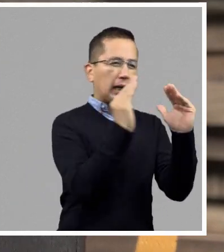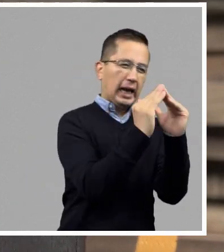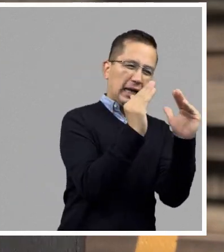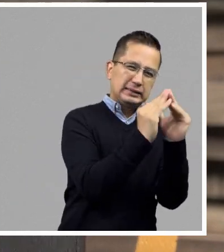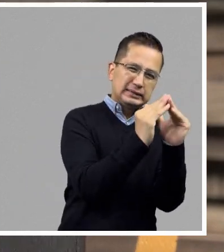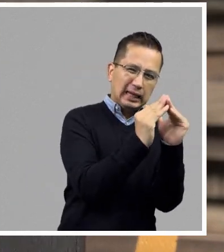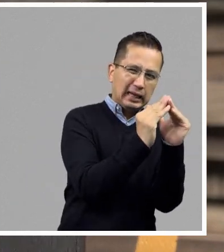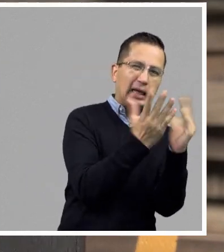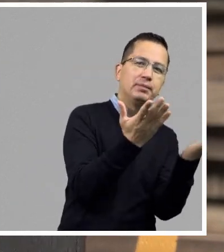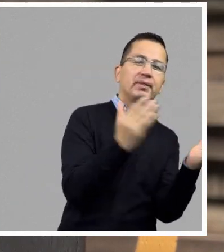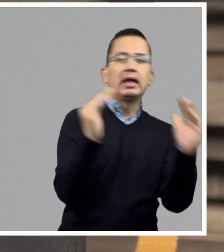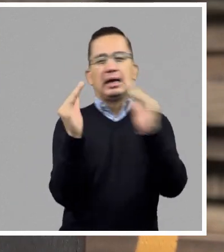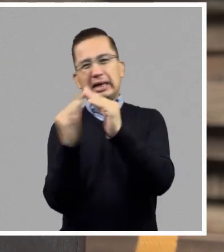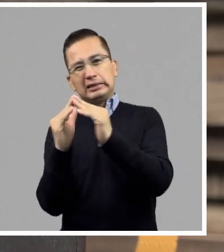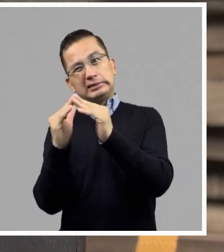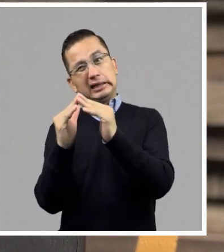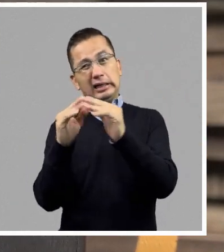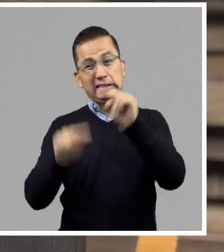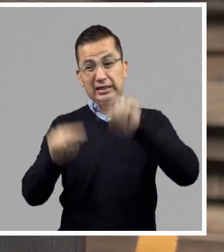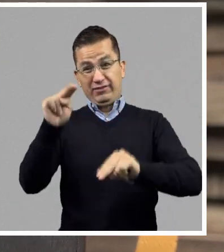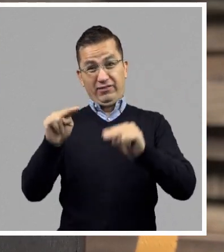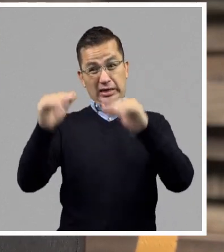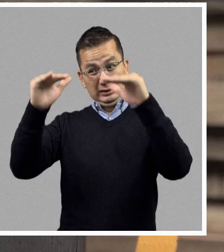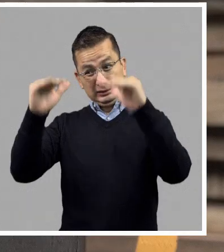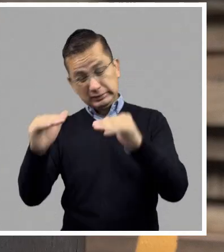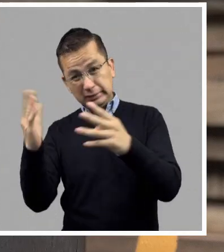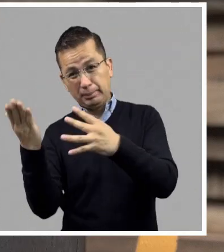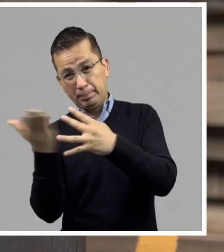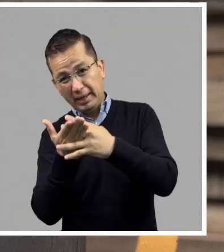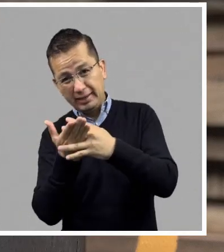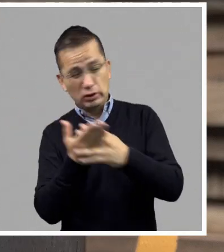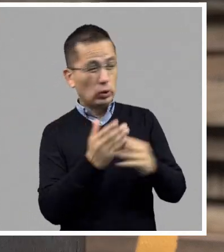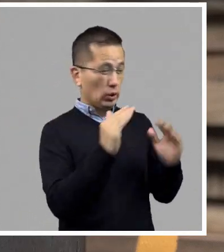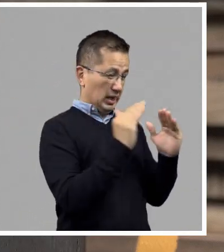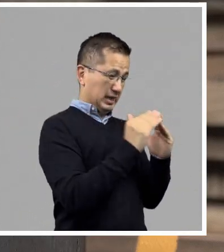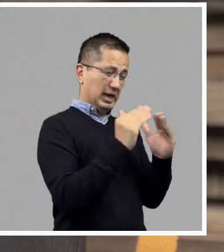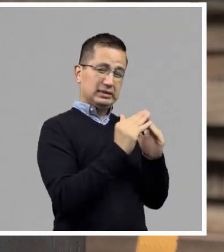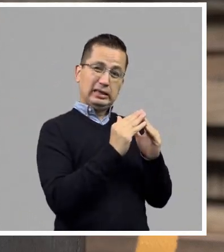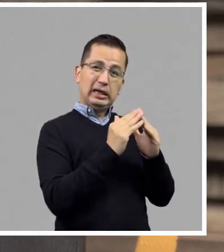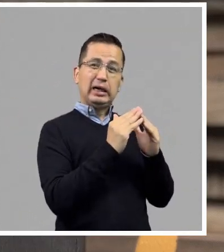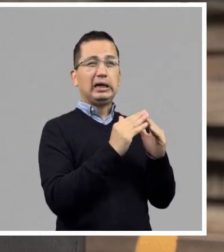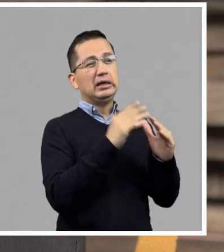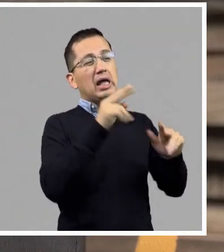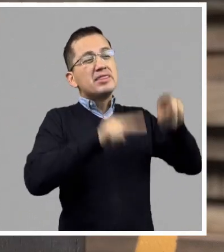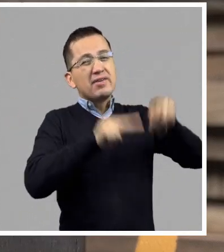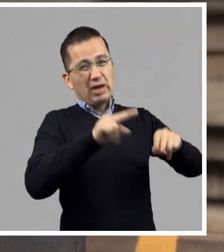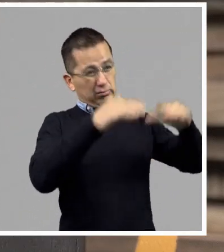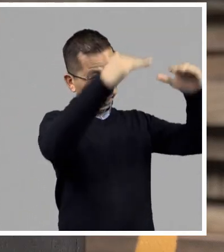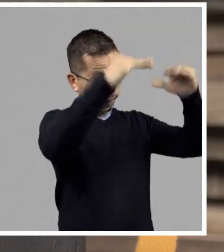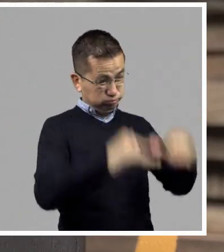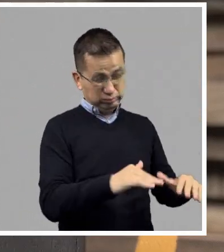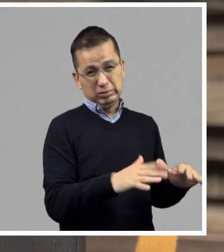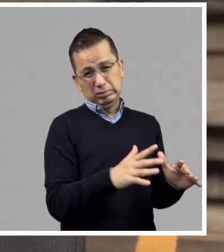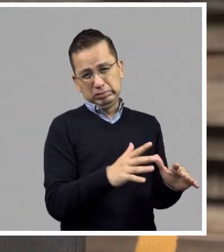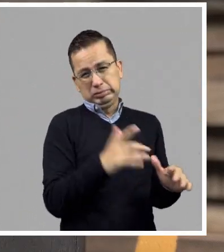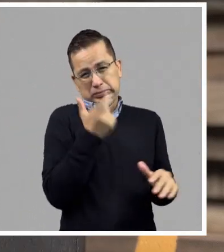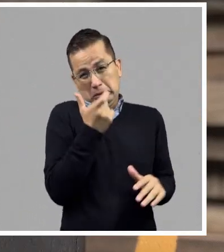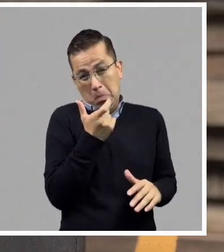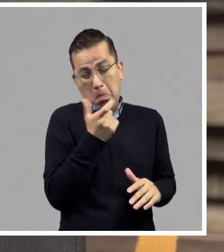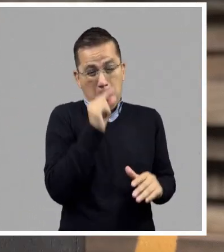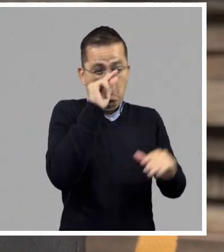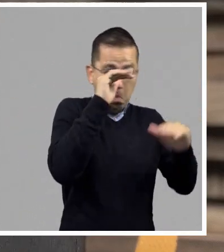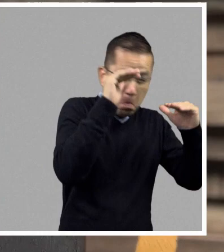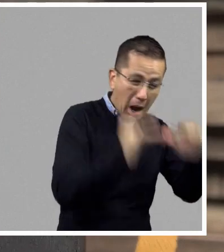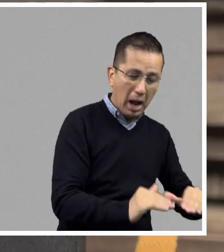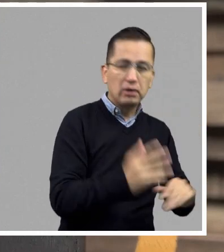casitas clase media Barriada o Colonia de autoconstrucción casitas de clase